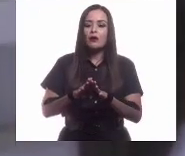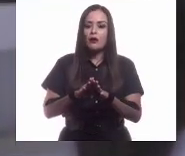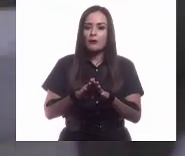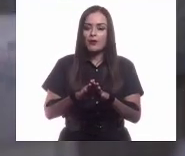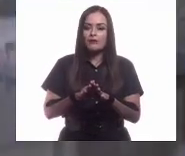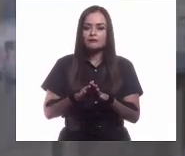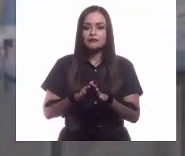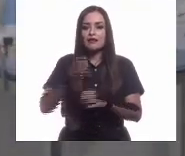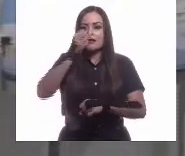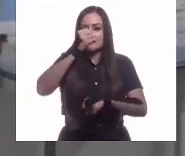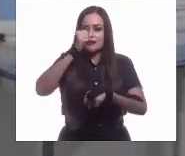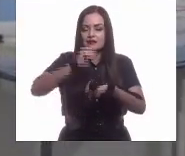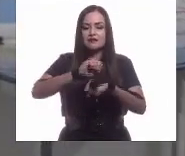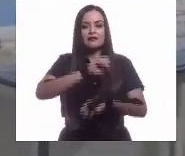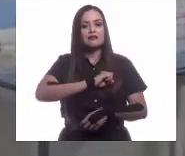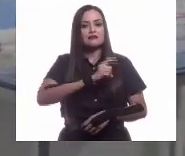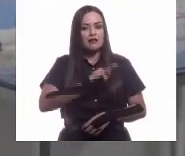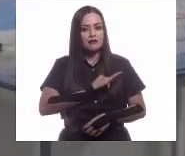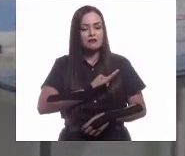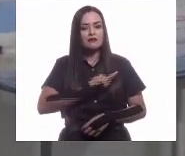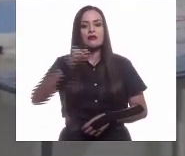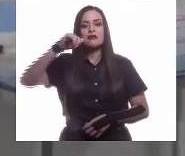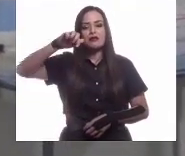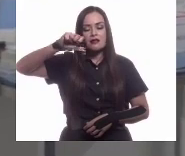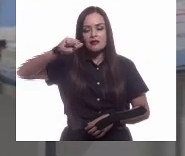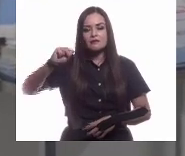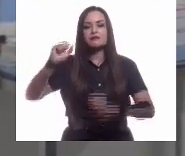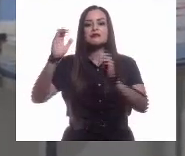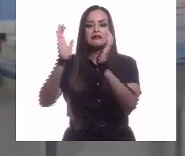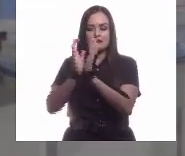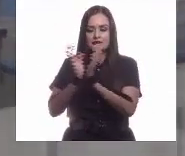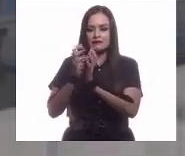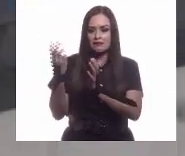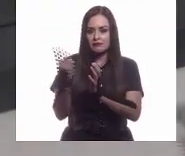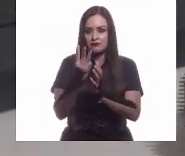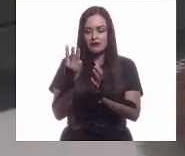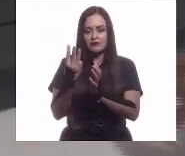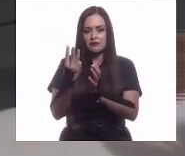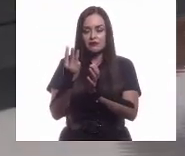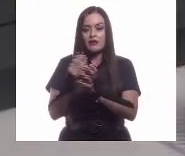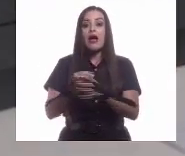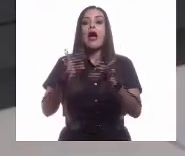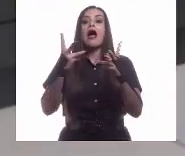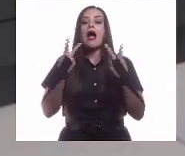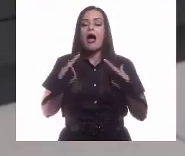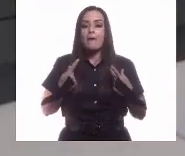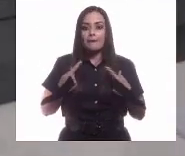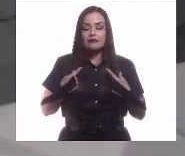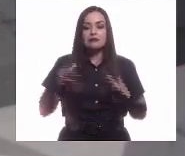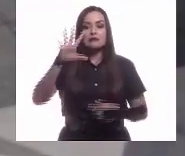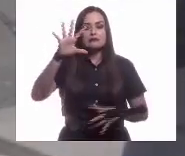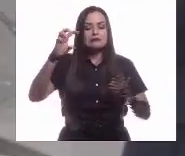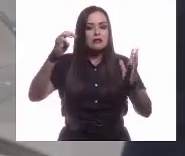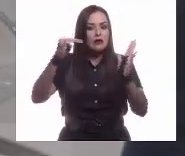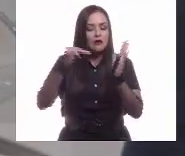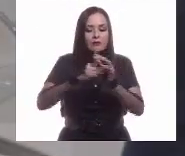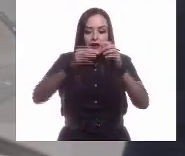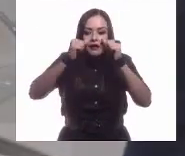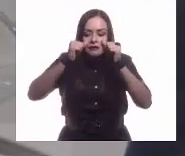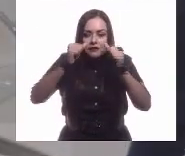entre la Secretaría de Salud, el IMSS y el ISSSTE, que atendió a 5,754 pacientes